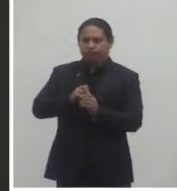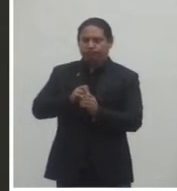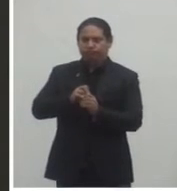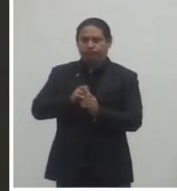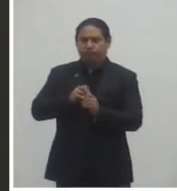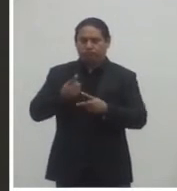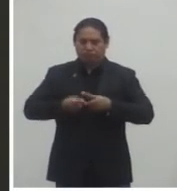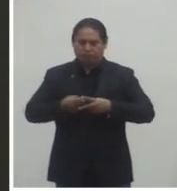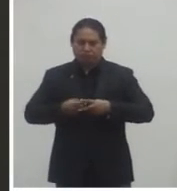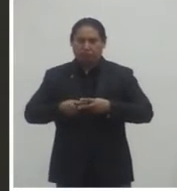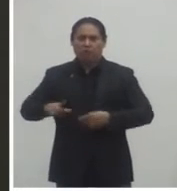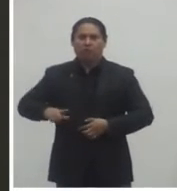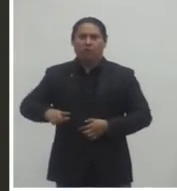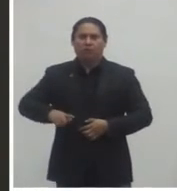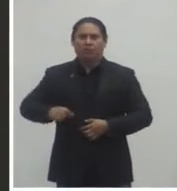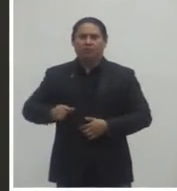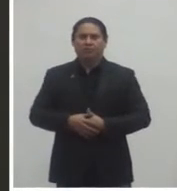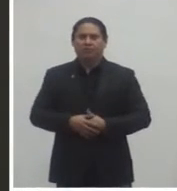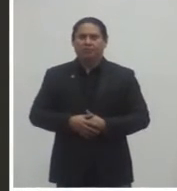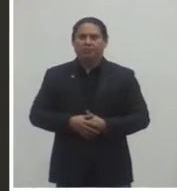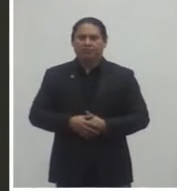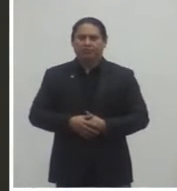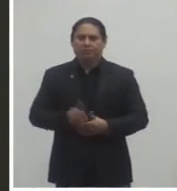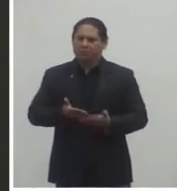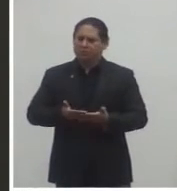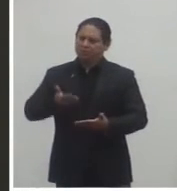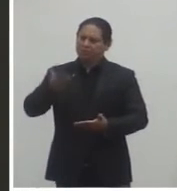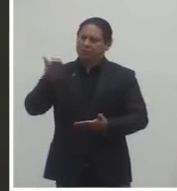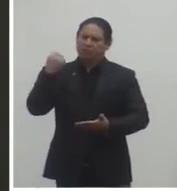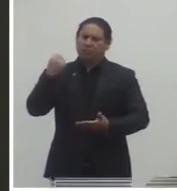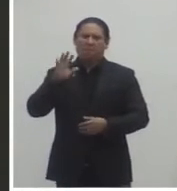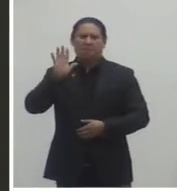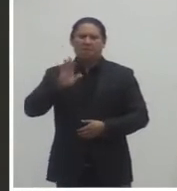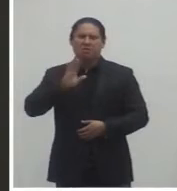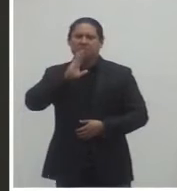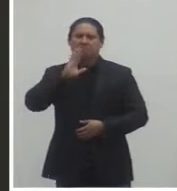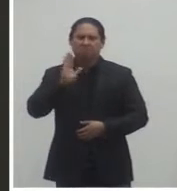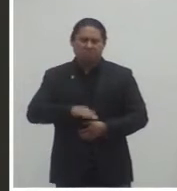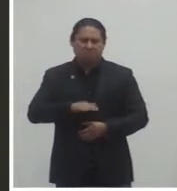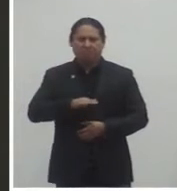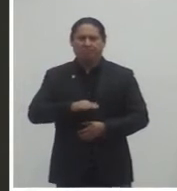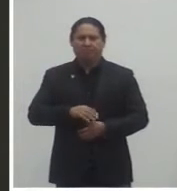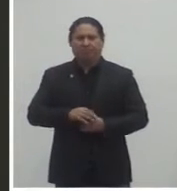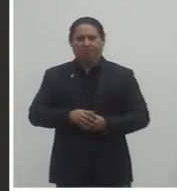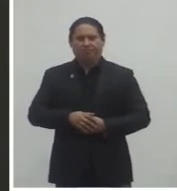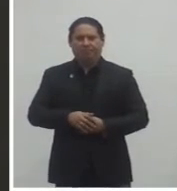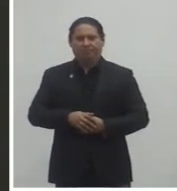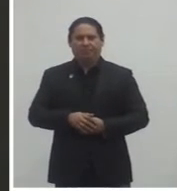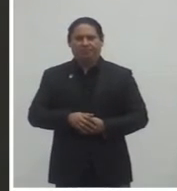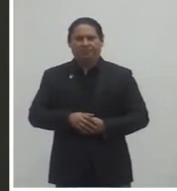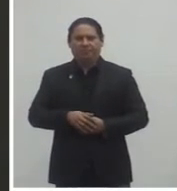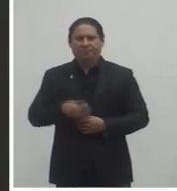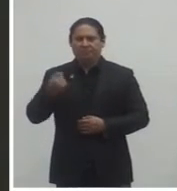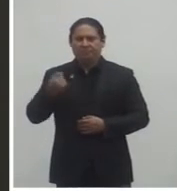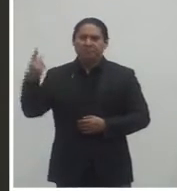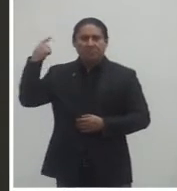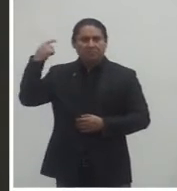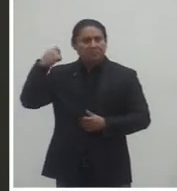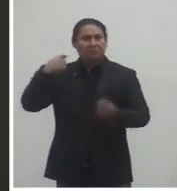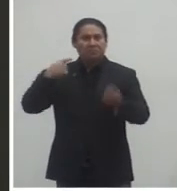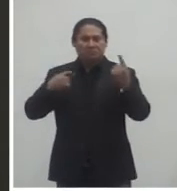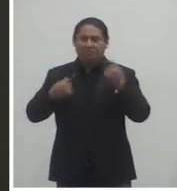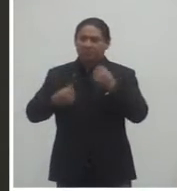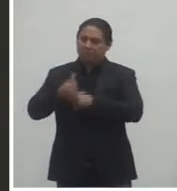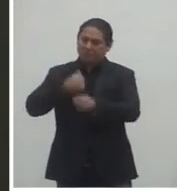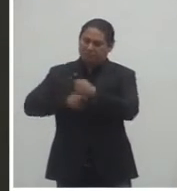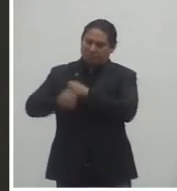del gobierno. Aquel federalismo era tóxico, más aún cuando en aquellos